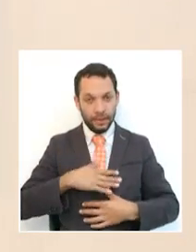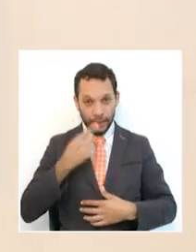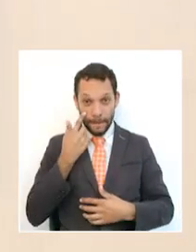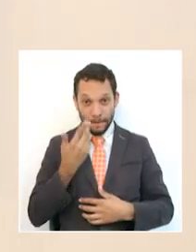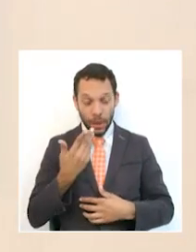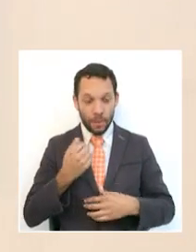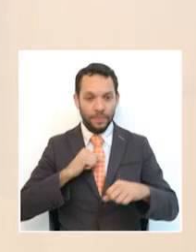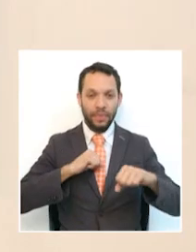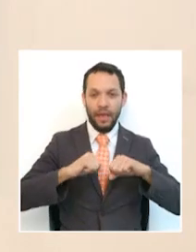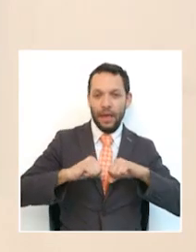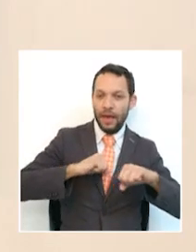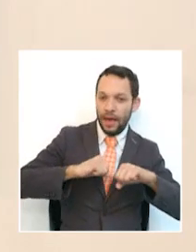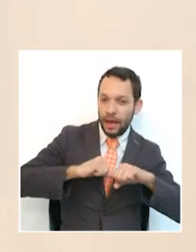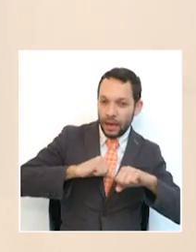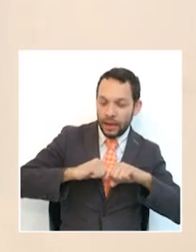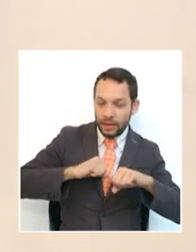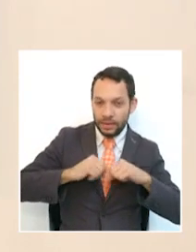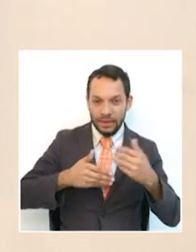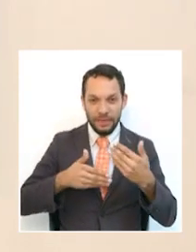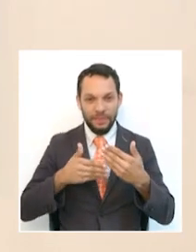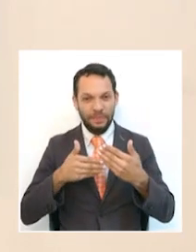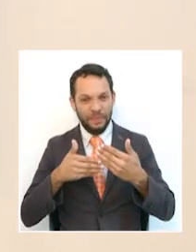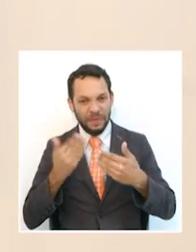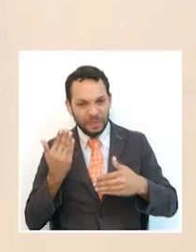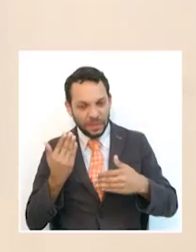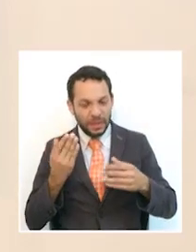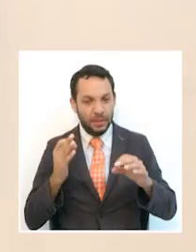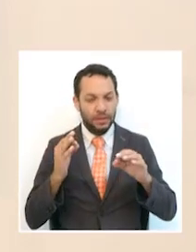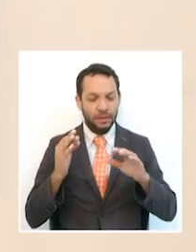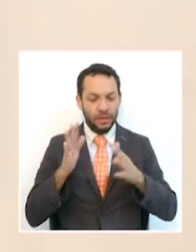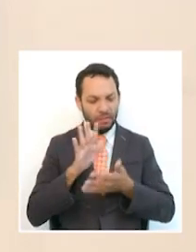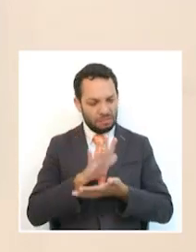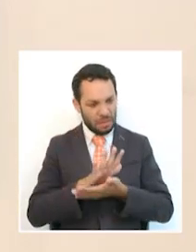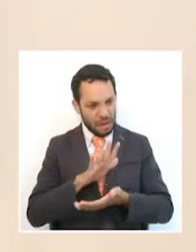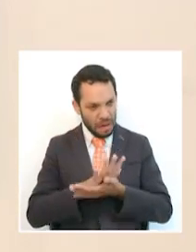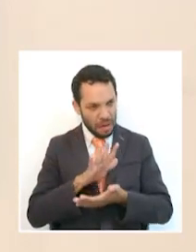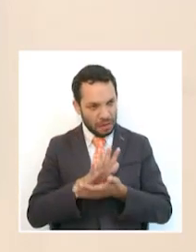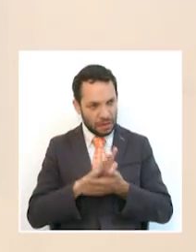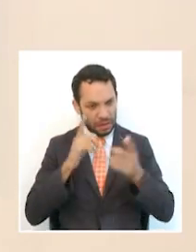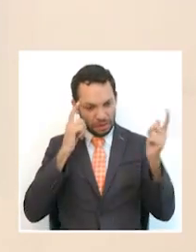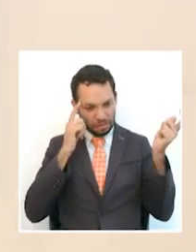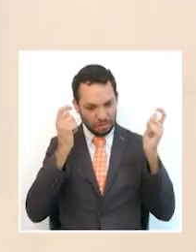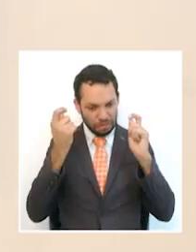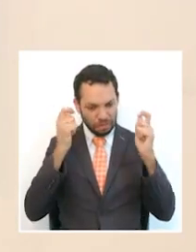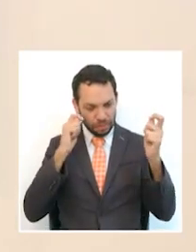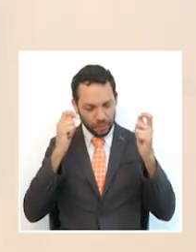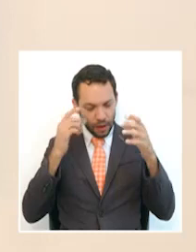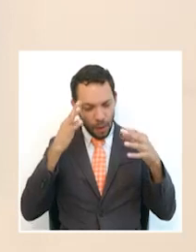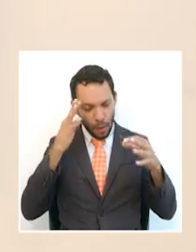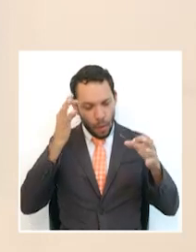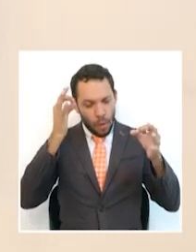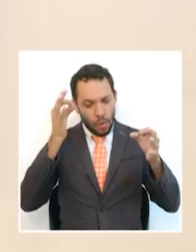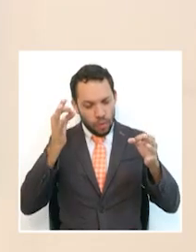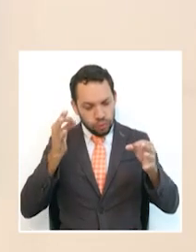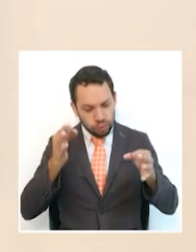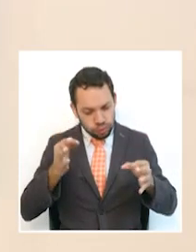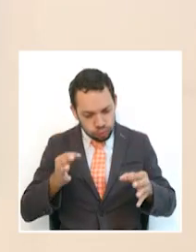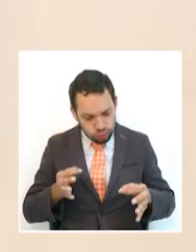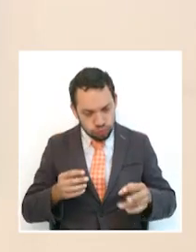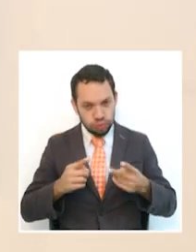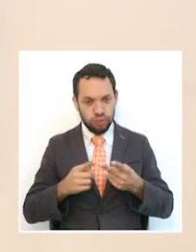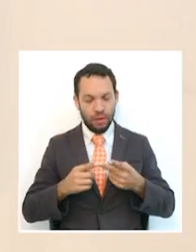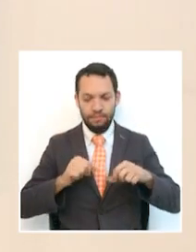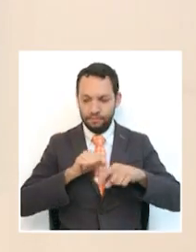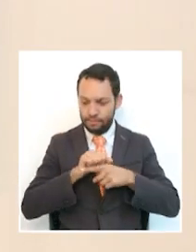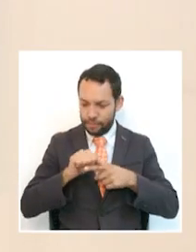que iniciamos el día con terapias de relajación actividad física consciente después de